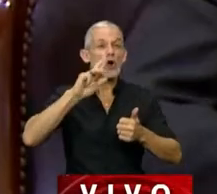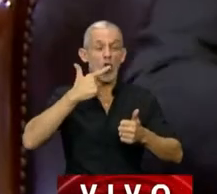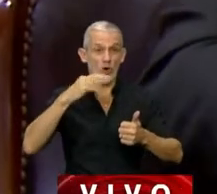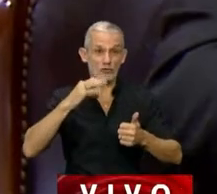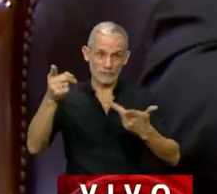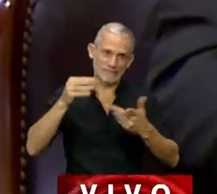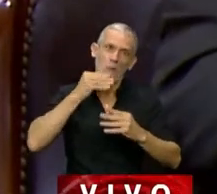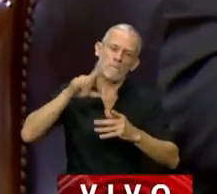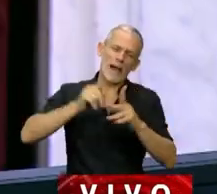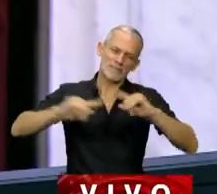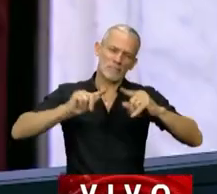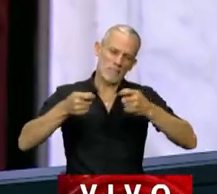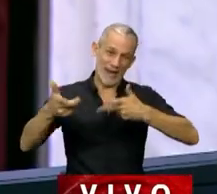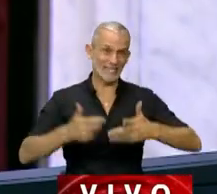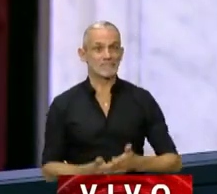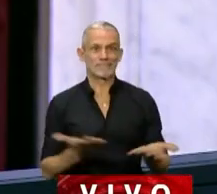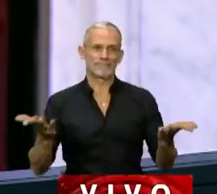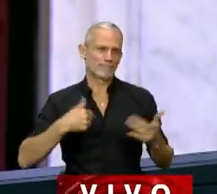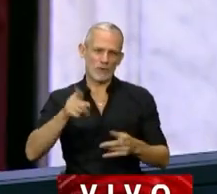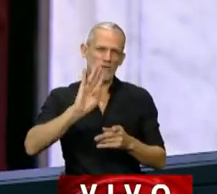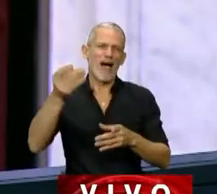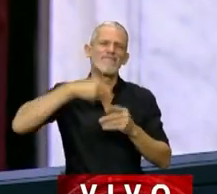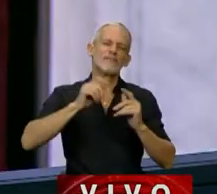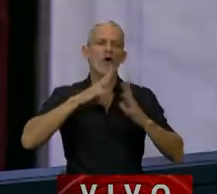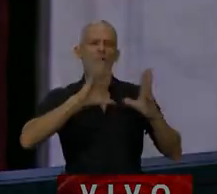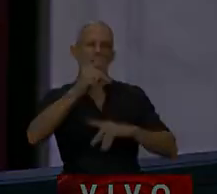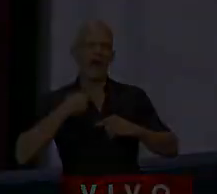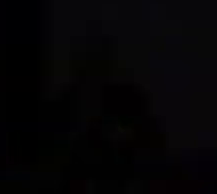Pero está usted para eso. Gracias. Por eso, no quiera hacer lo que no tiene que hacer.